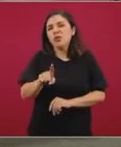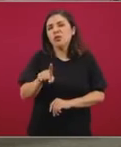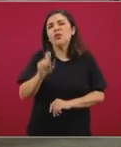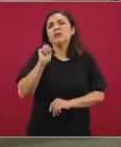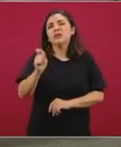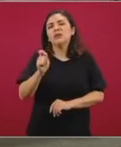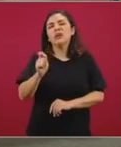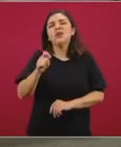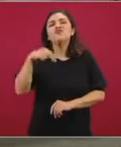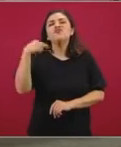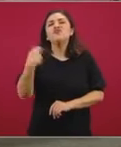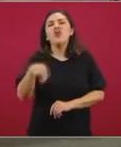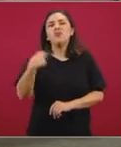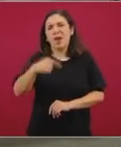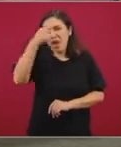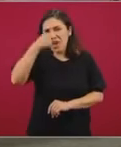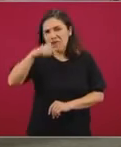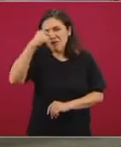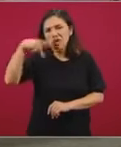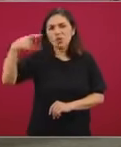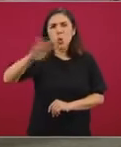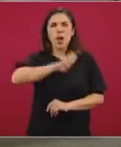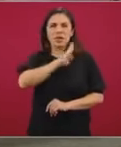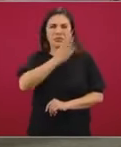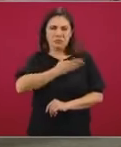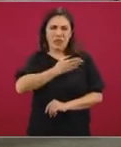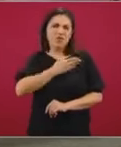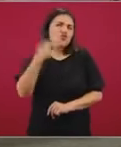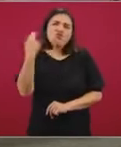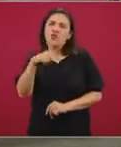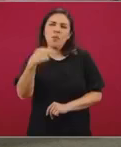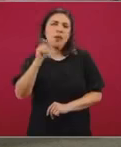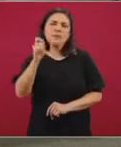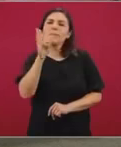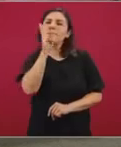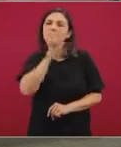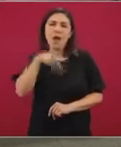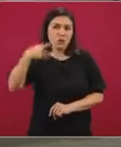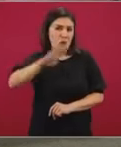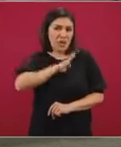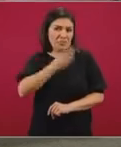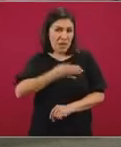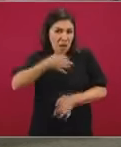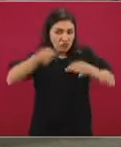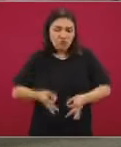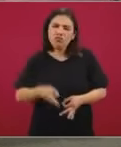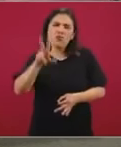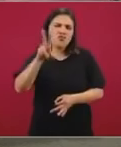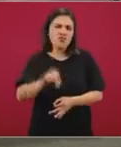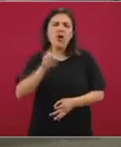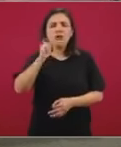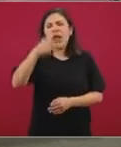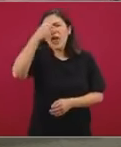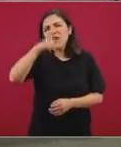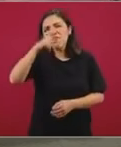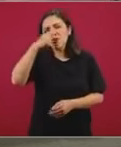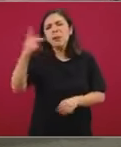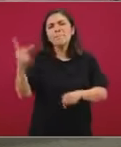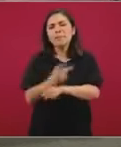la mal llamada influenza española, desde luego fue una pandemia de influenza que ocurrió